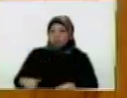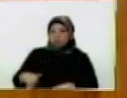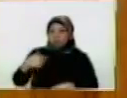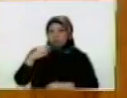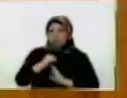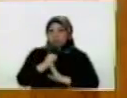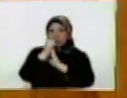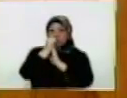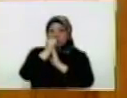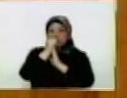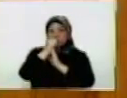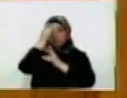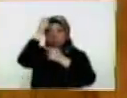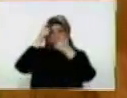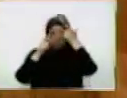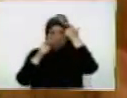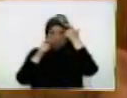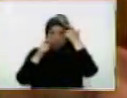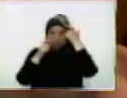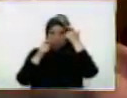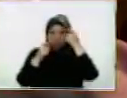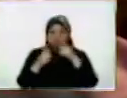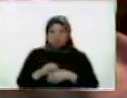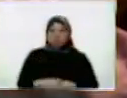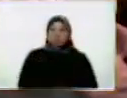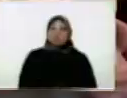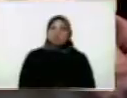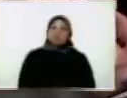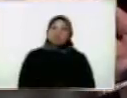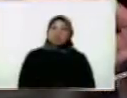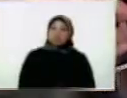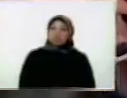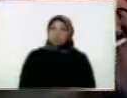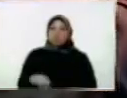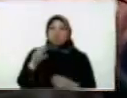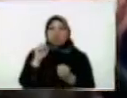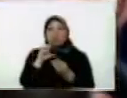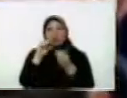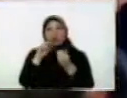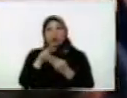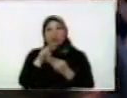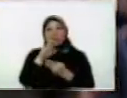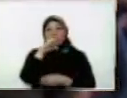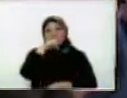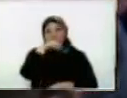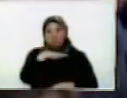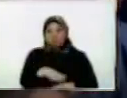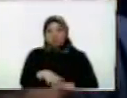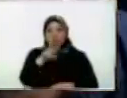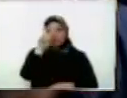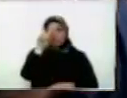revolución, Hugo Chávez Frías. Por allá cuenta la historia, él mismo lo ha relatado, en el año